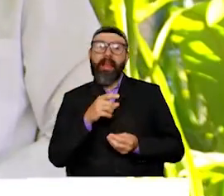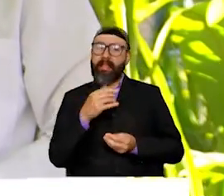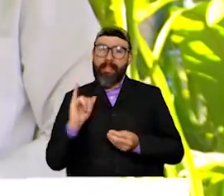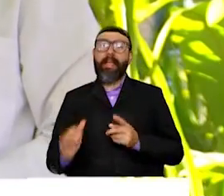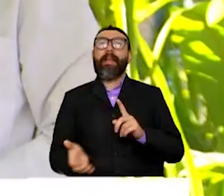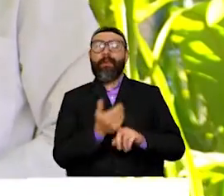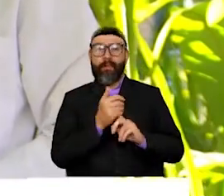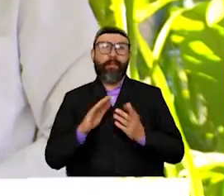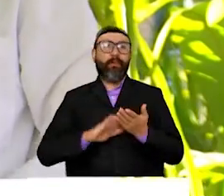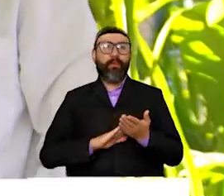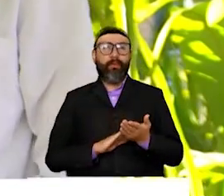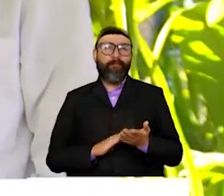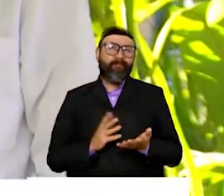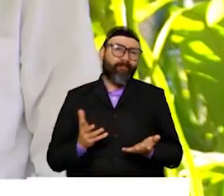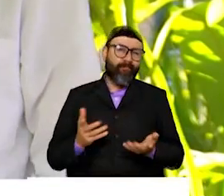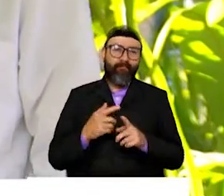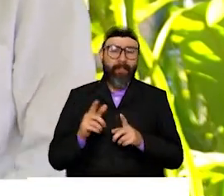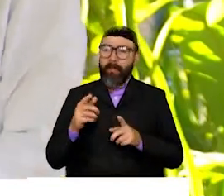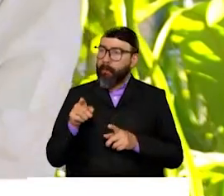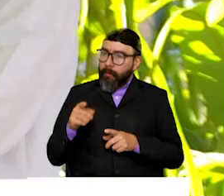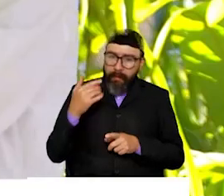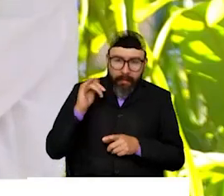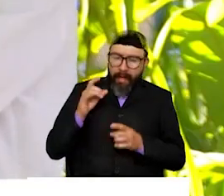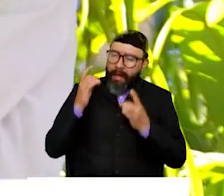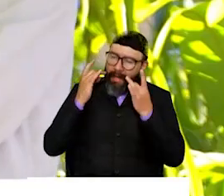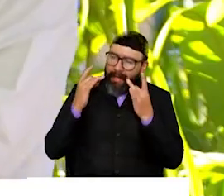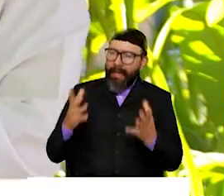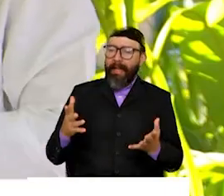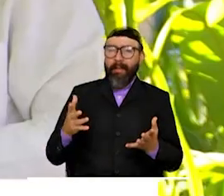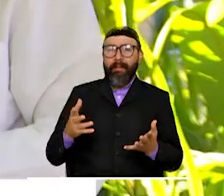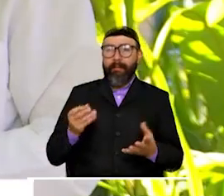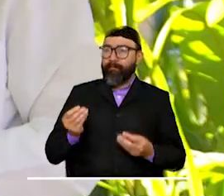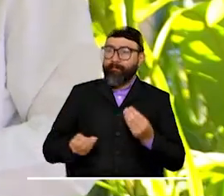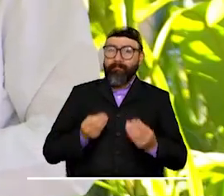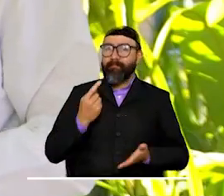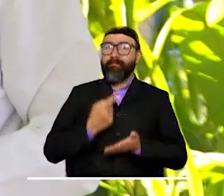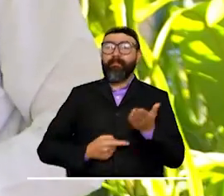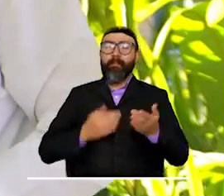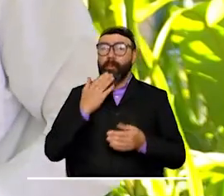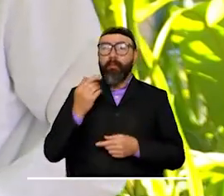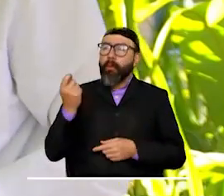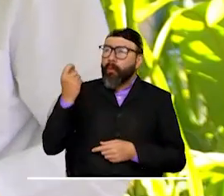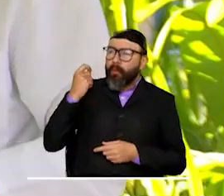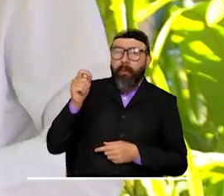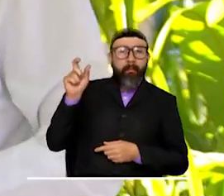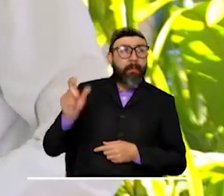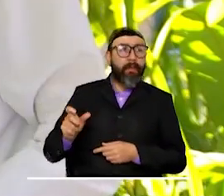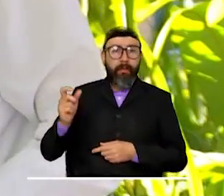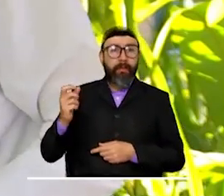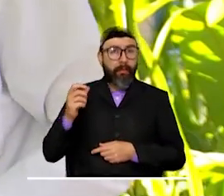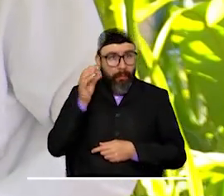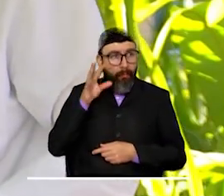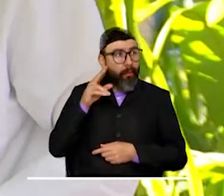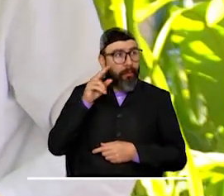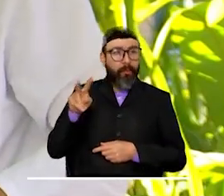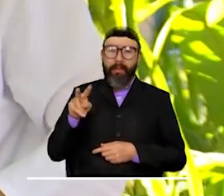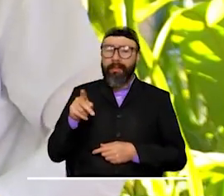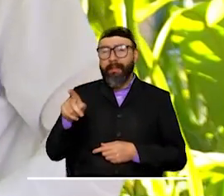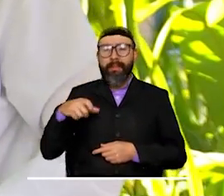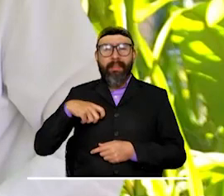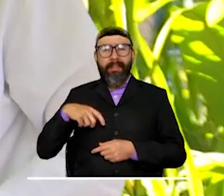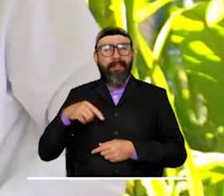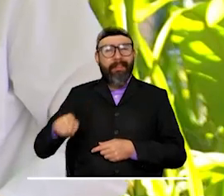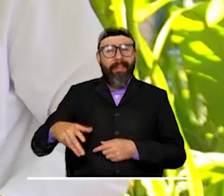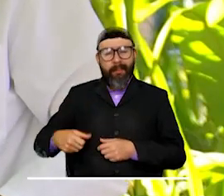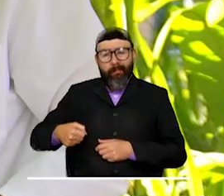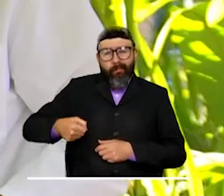solución. Pero llegan a un estado, ahorita pasaba un paciente con un problema, si de pronto lo detectaron cojeando, este